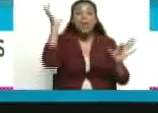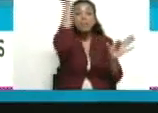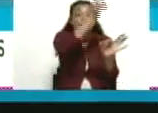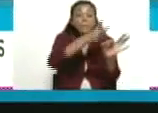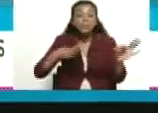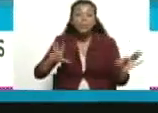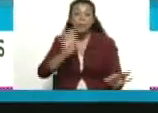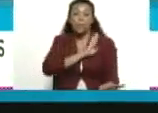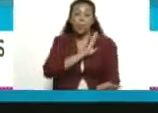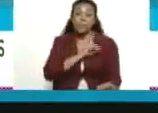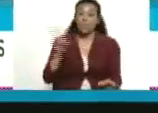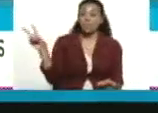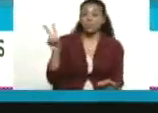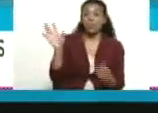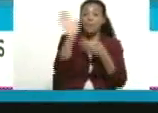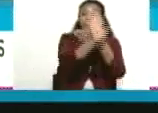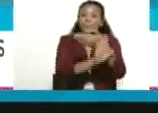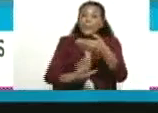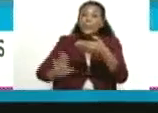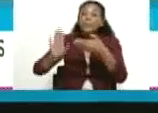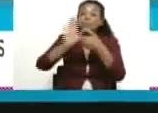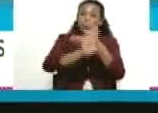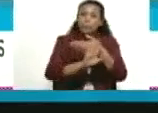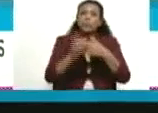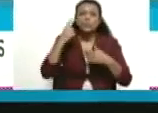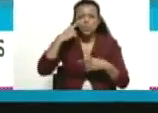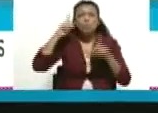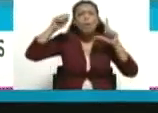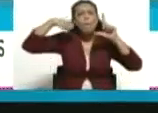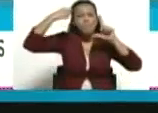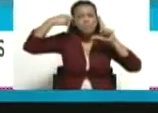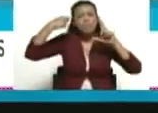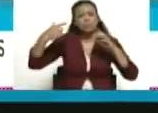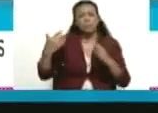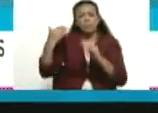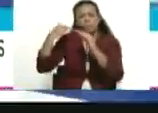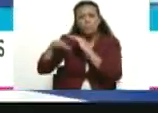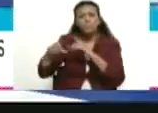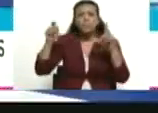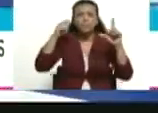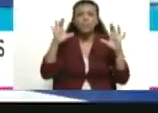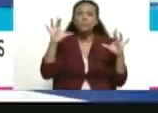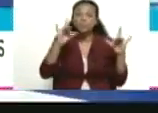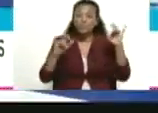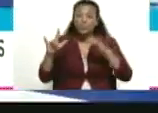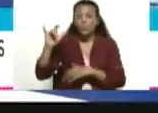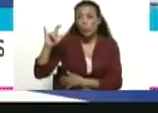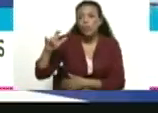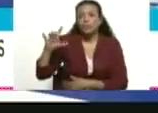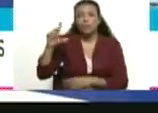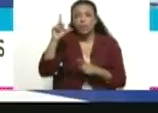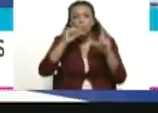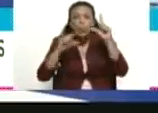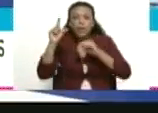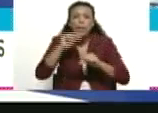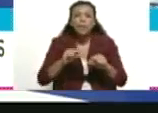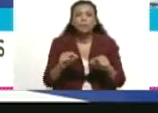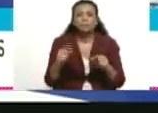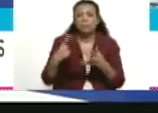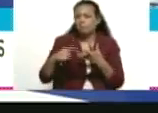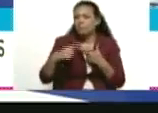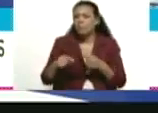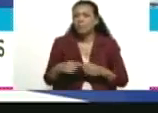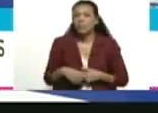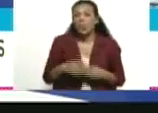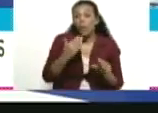de protección del Amazonas. Yo tengo un video de las redes sociales, María Antonieta,